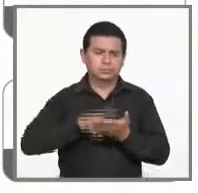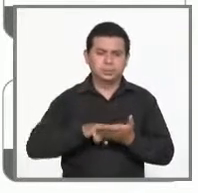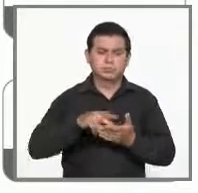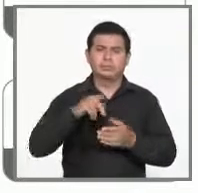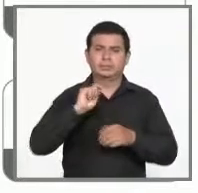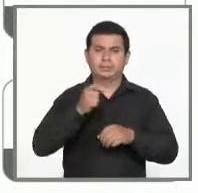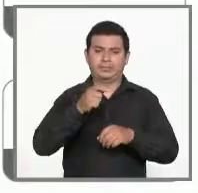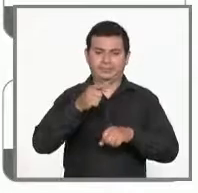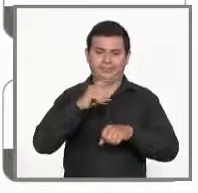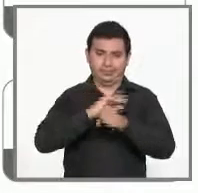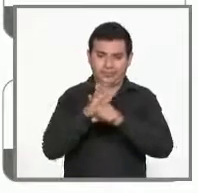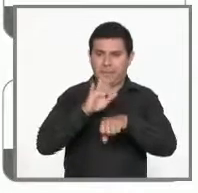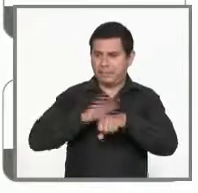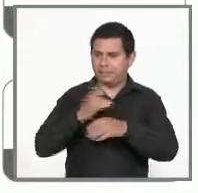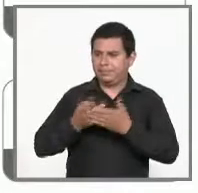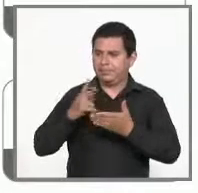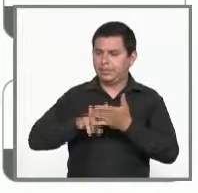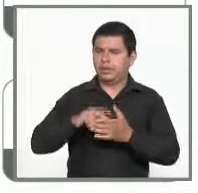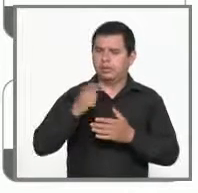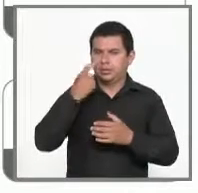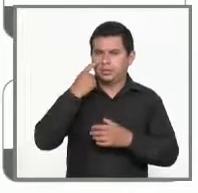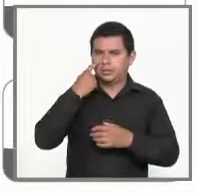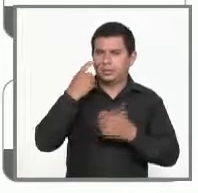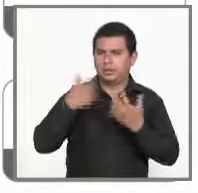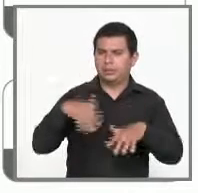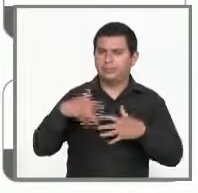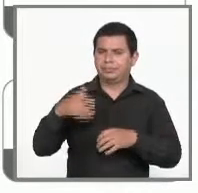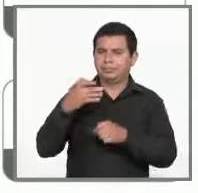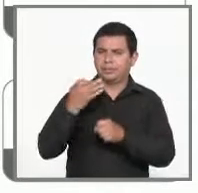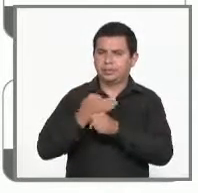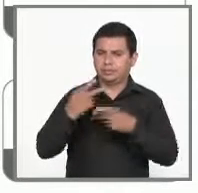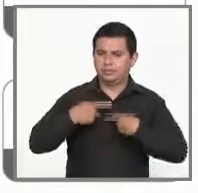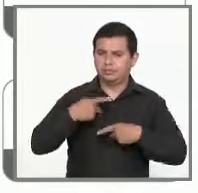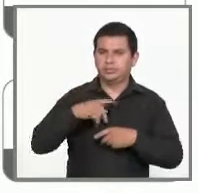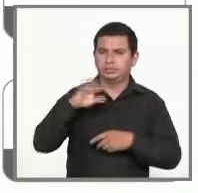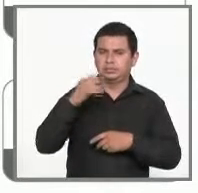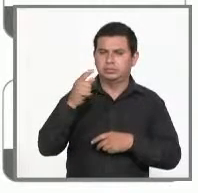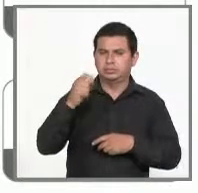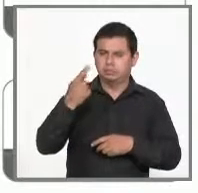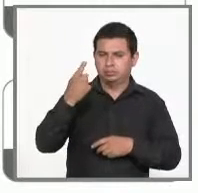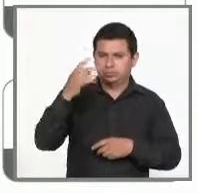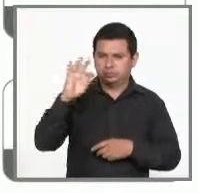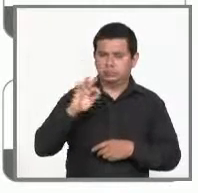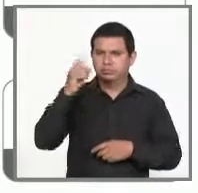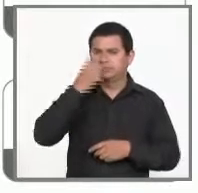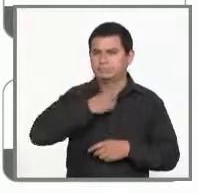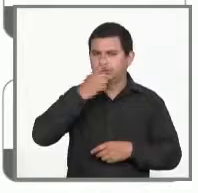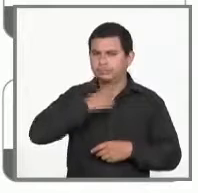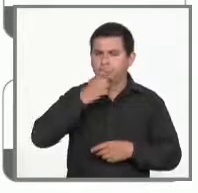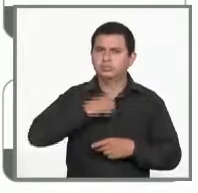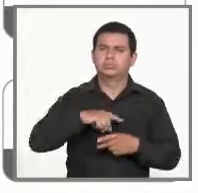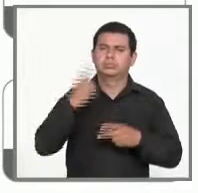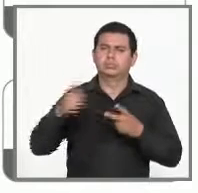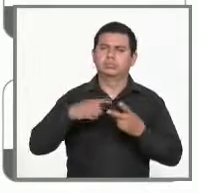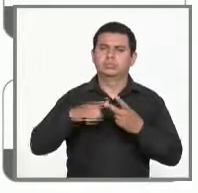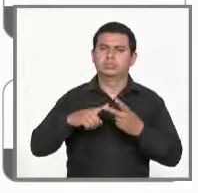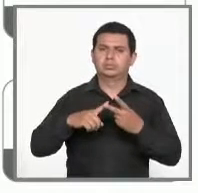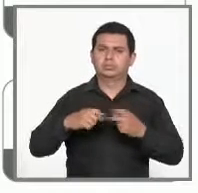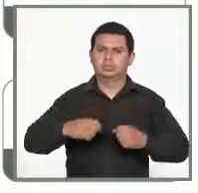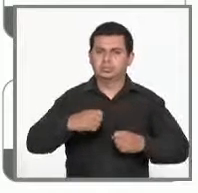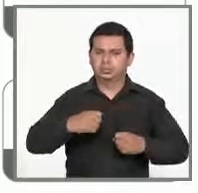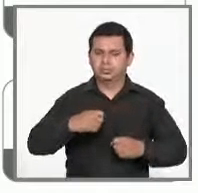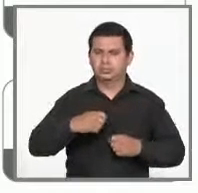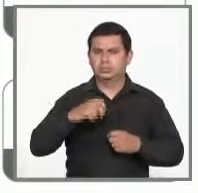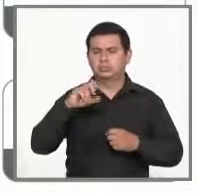a las patologías que complican sigue siendo sobresaliente la hipertensión arterial con 41.4 y 41% seguido la diabetes